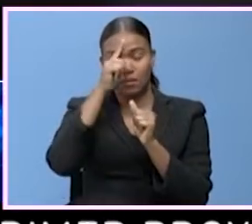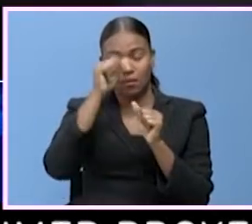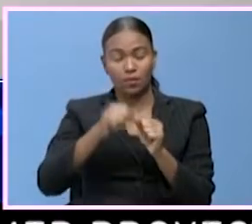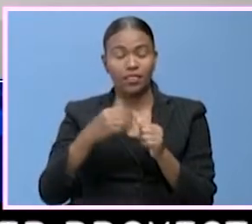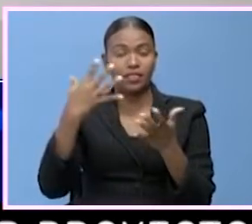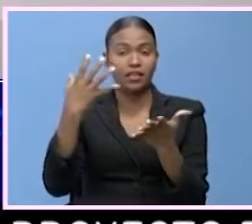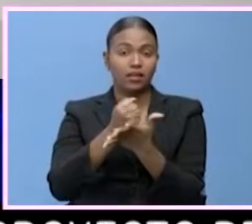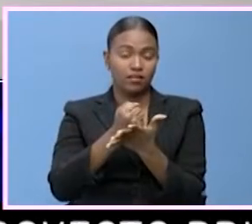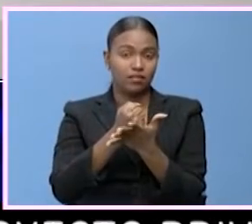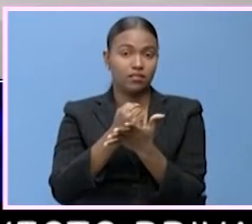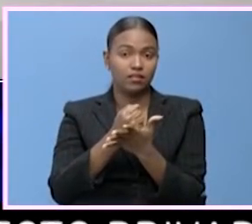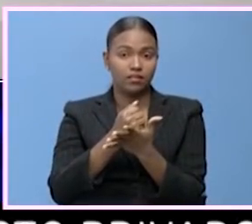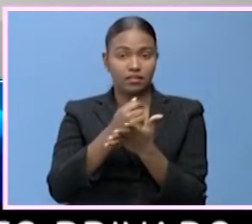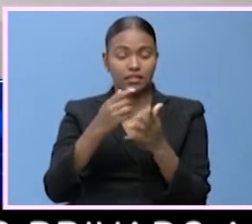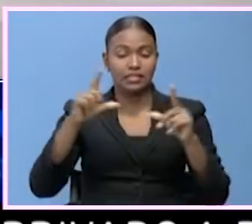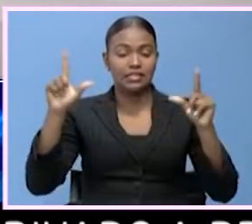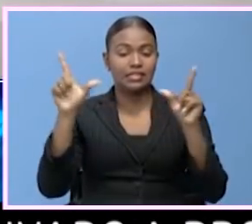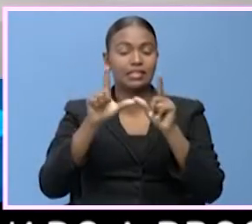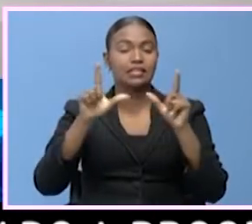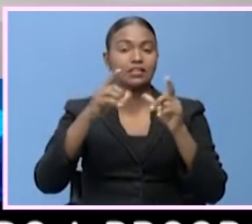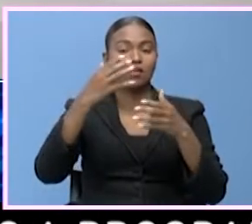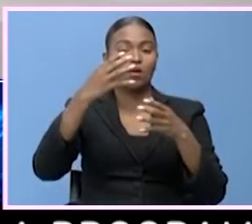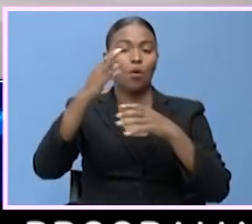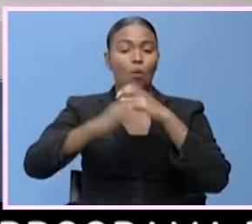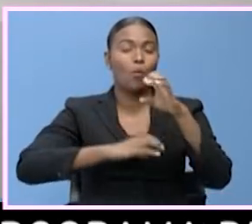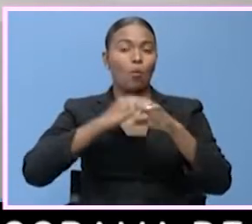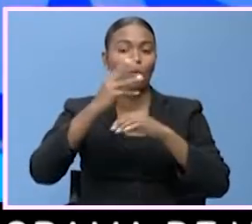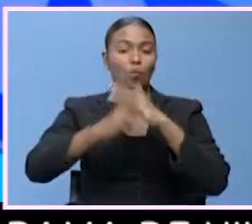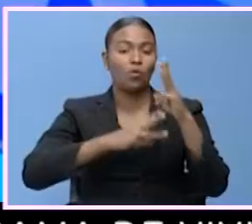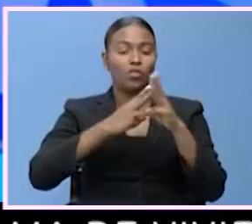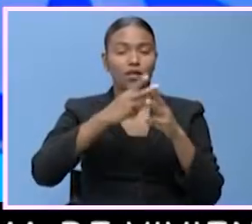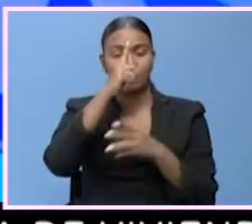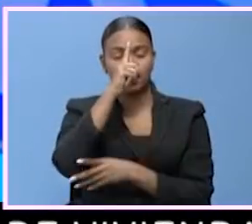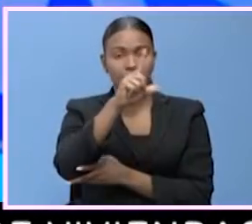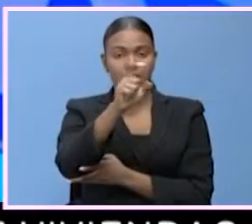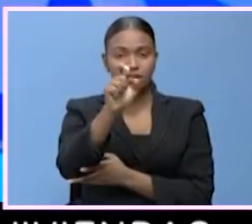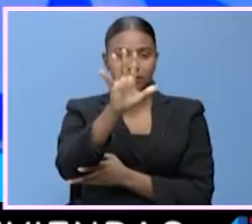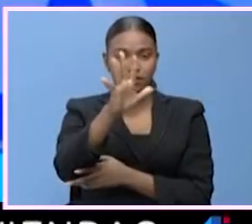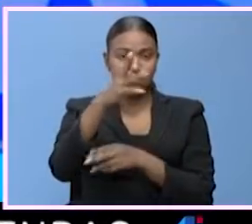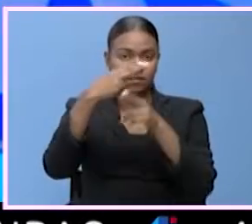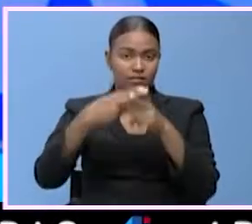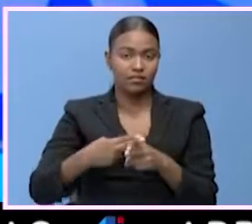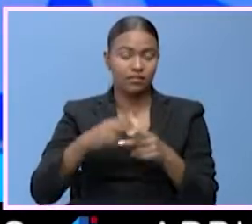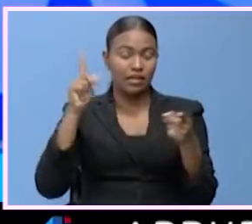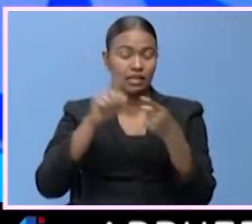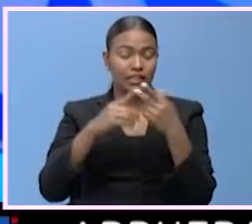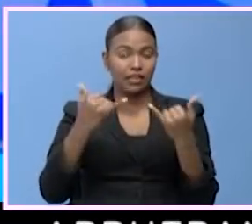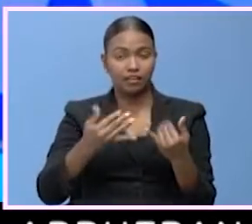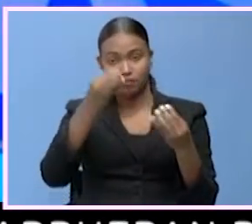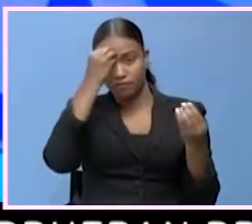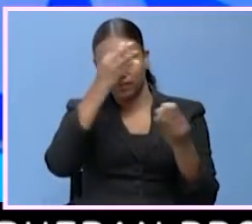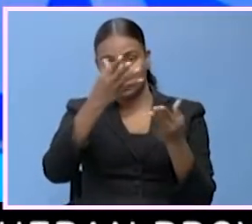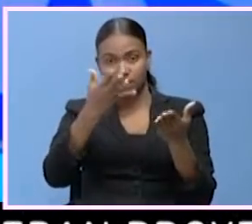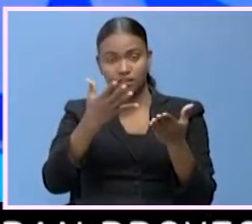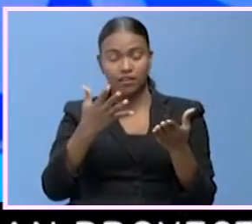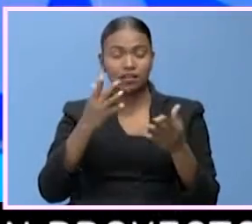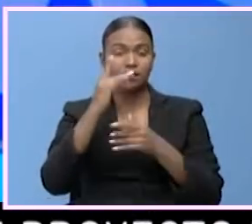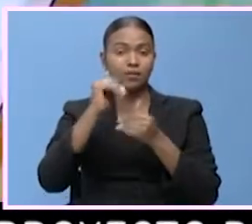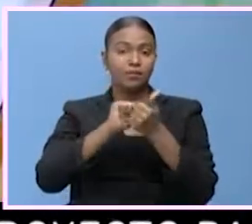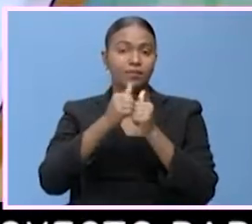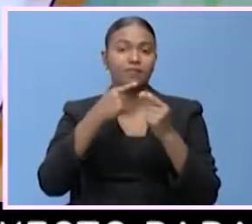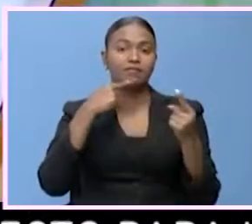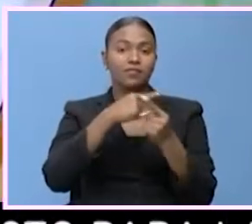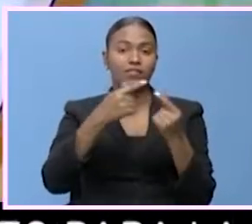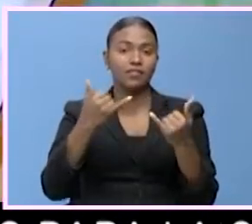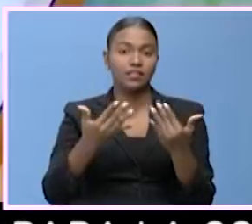una oportunidad al título mundial de las 105 libras. Hasta aquí las informaciones del maravilloso mundo de los